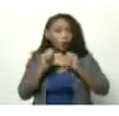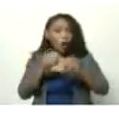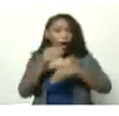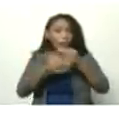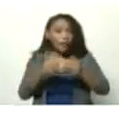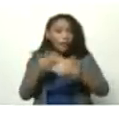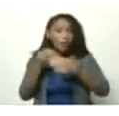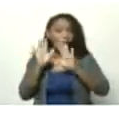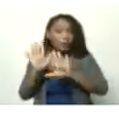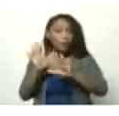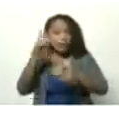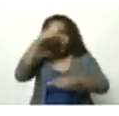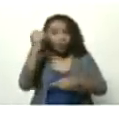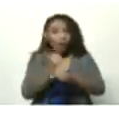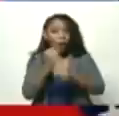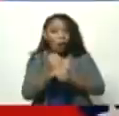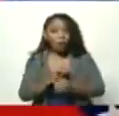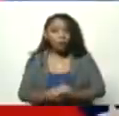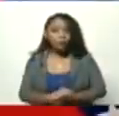esto?